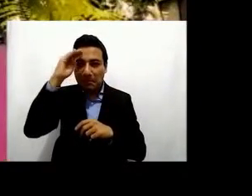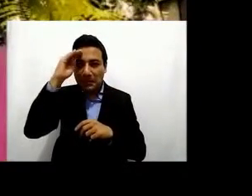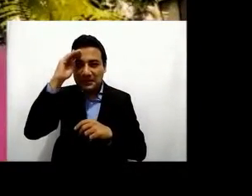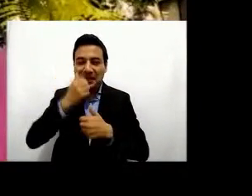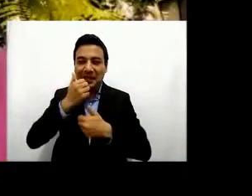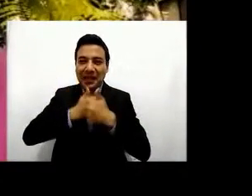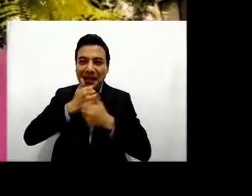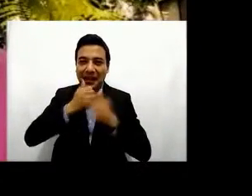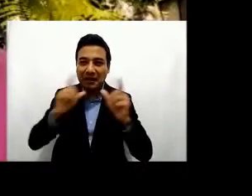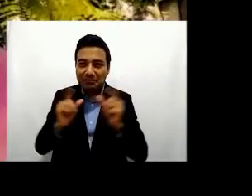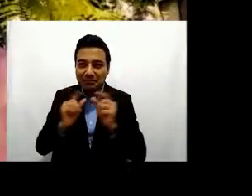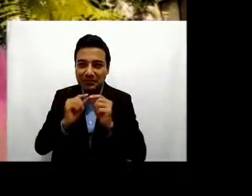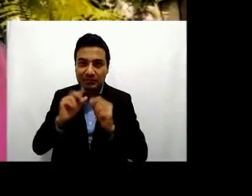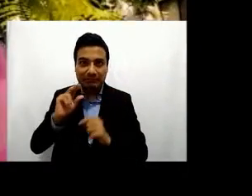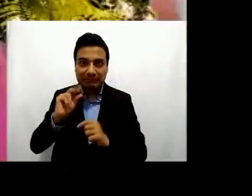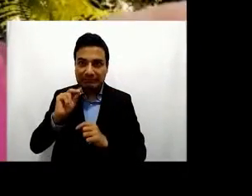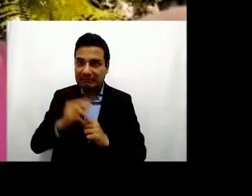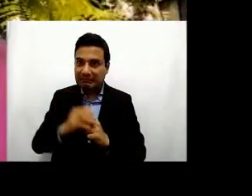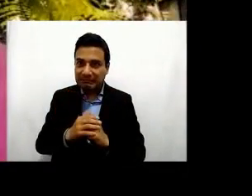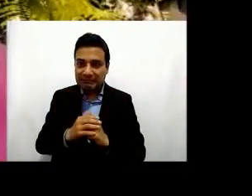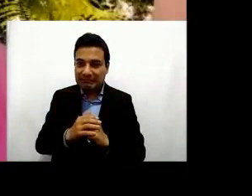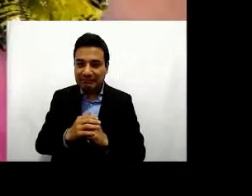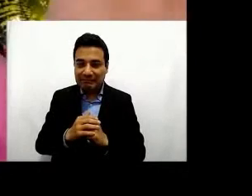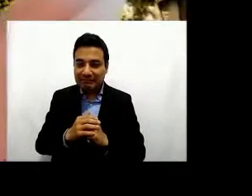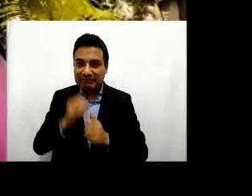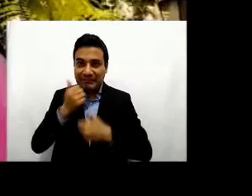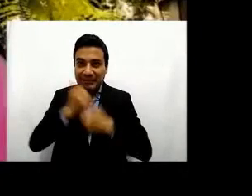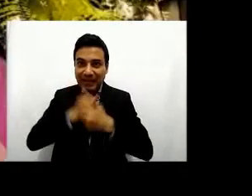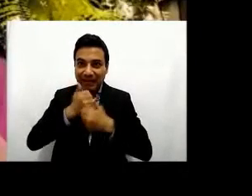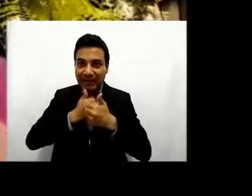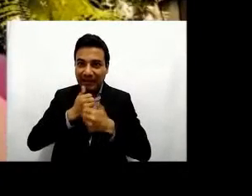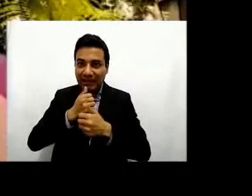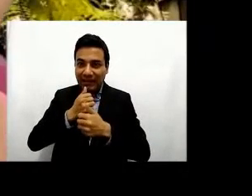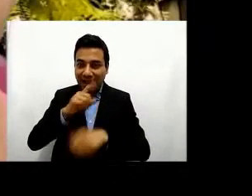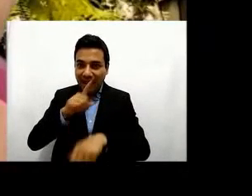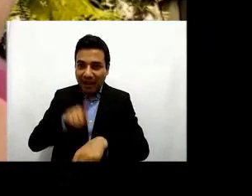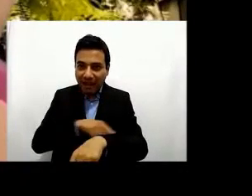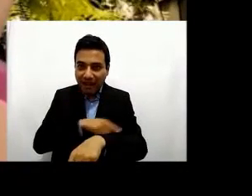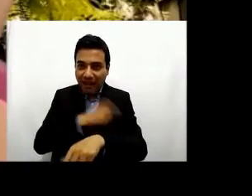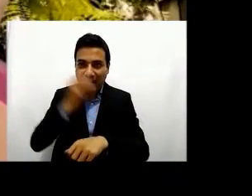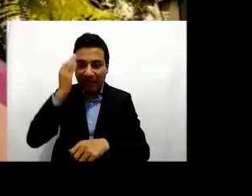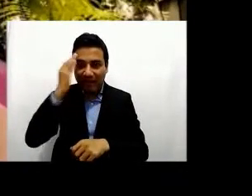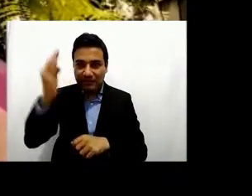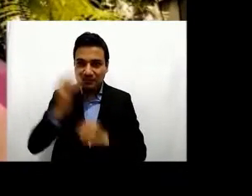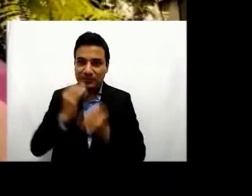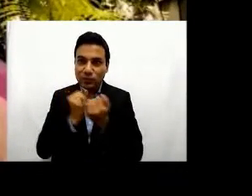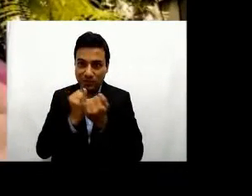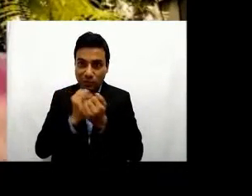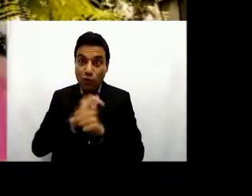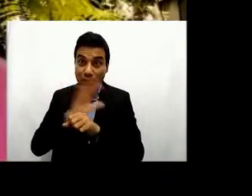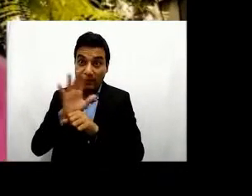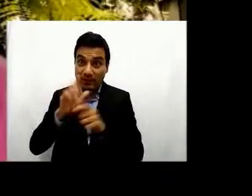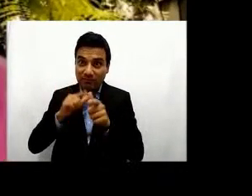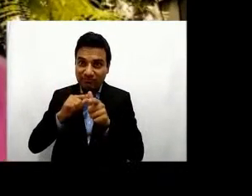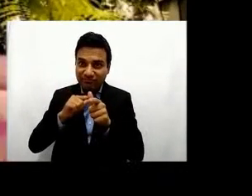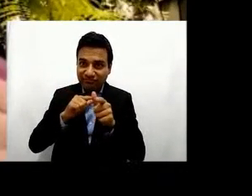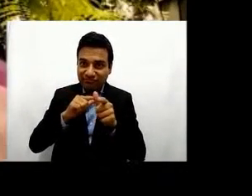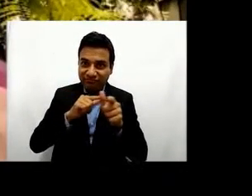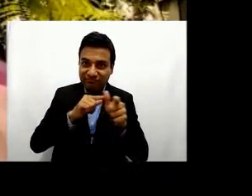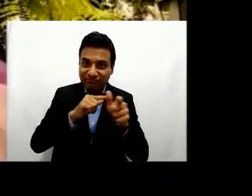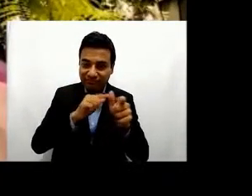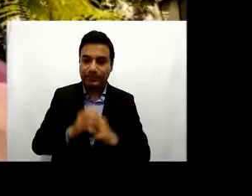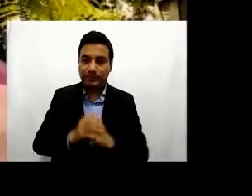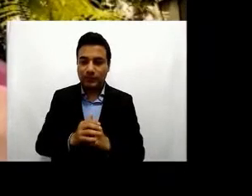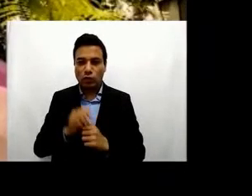generando necesidades diversas al transcurrir el tiempo. Otra de las cosas que se acentuaron y que